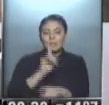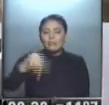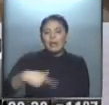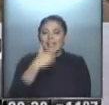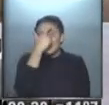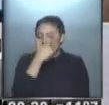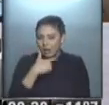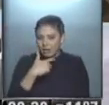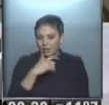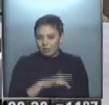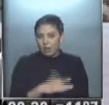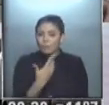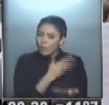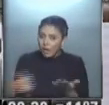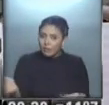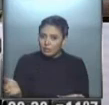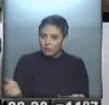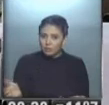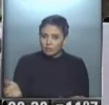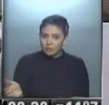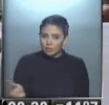mundo. Y es prevenible,